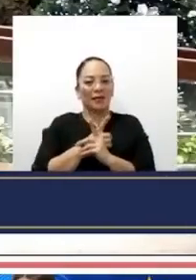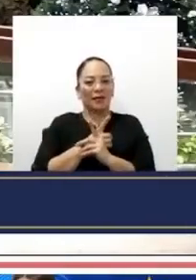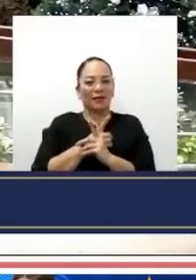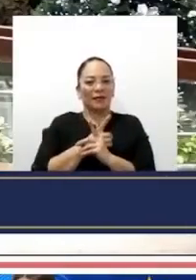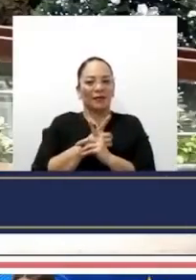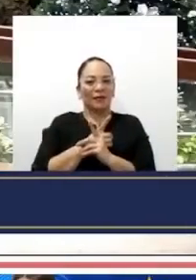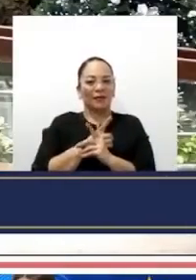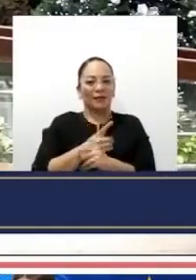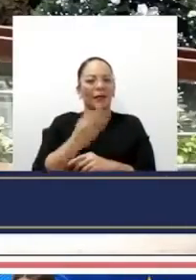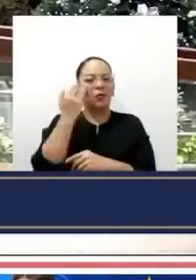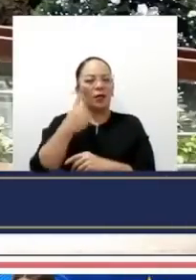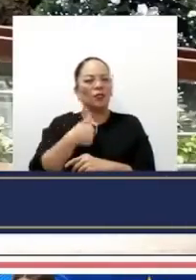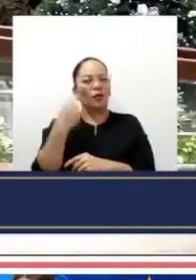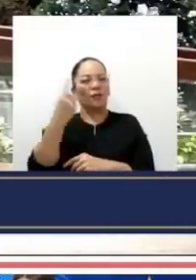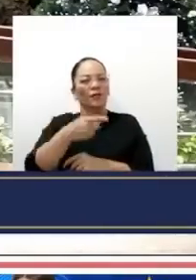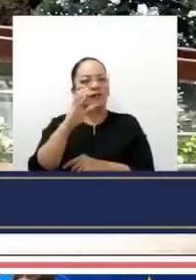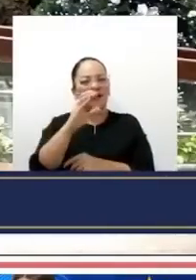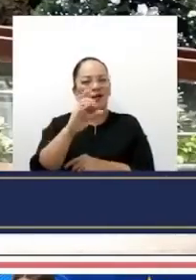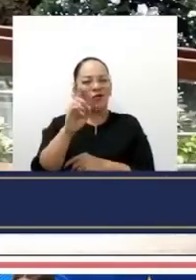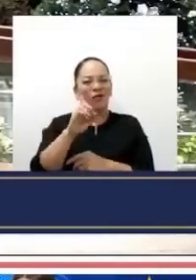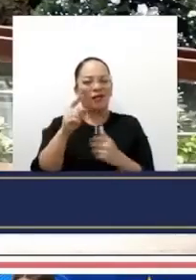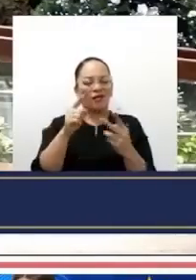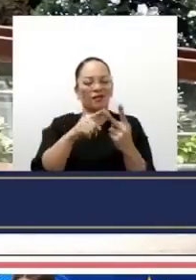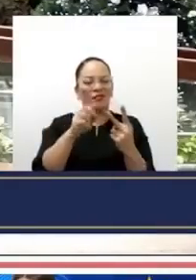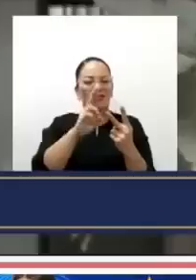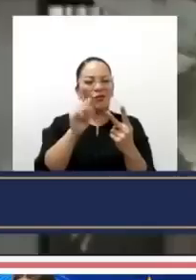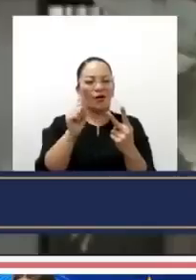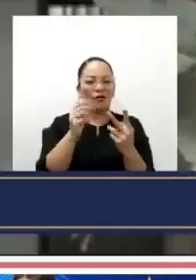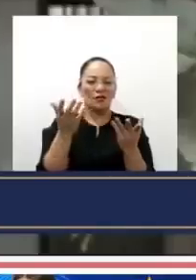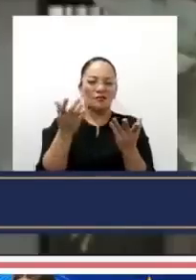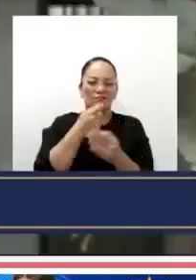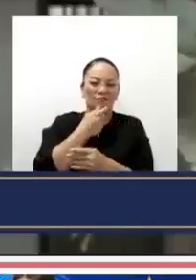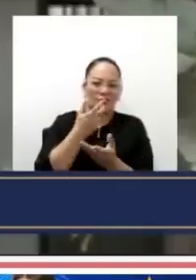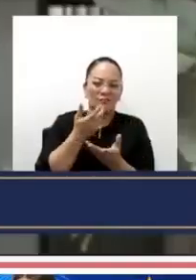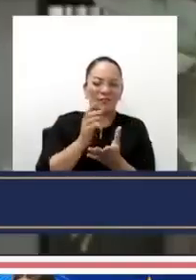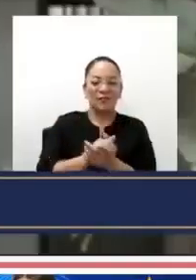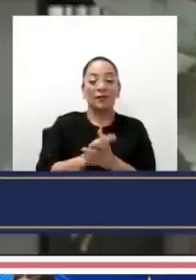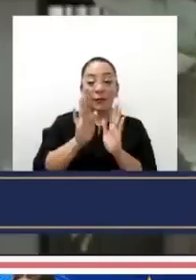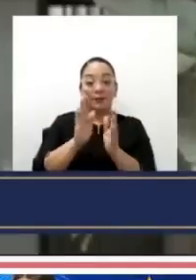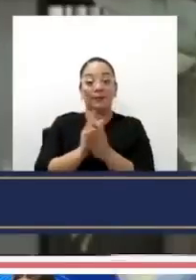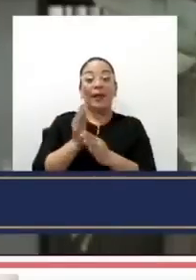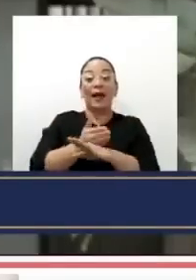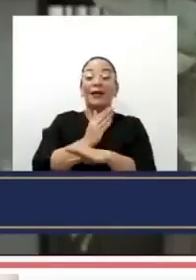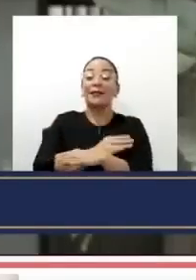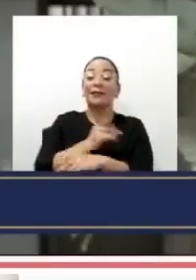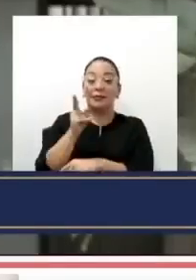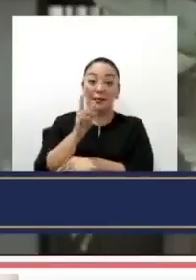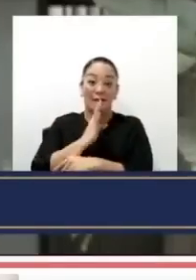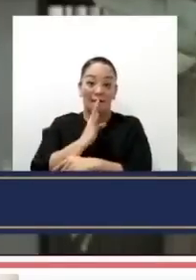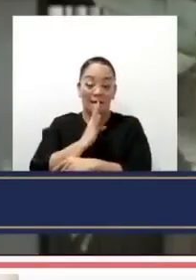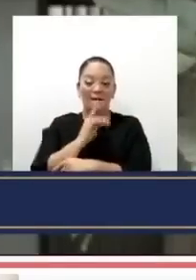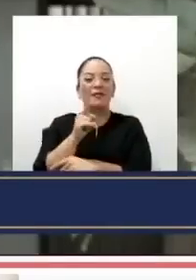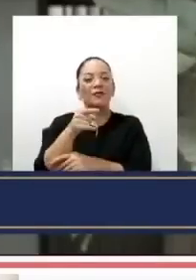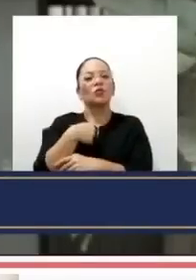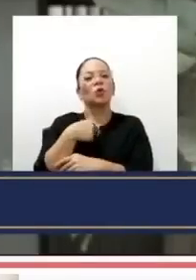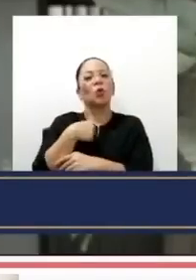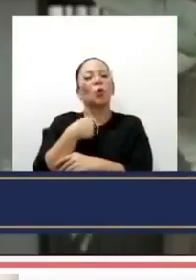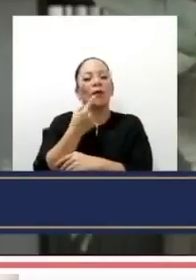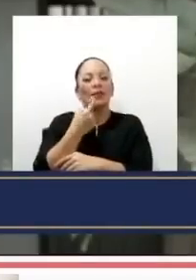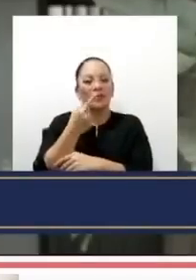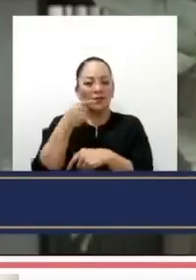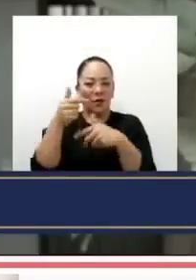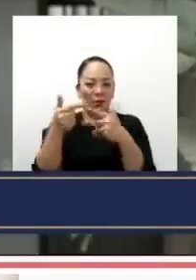a Carlos Díaz y a Rodrigo Arias. Antes de pasarle la palabra a don José Miguel, tengo que hacer algunas